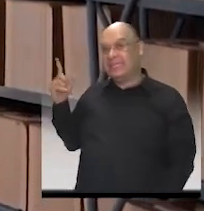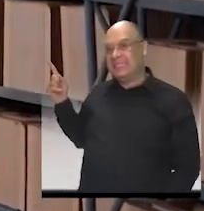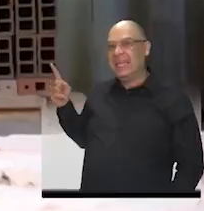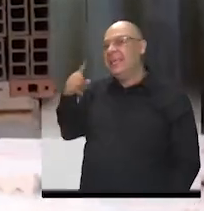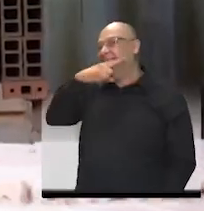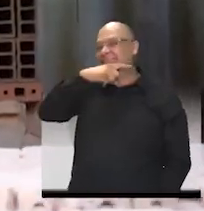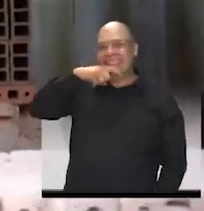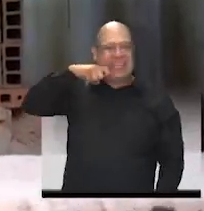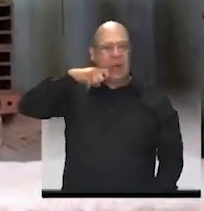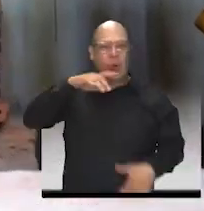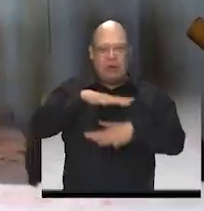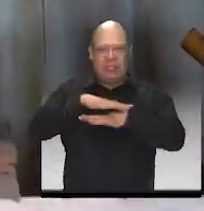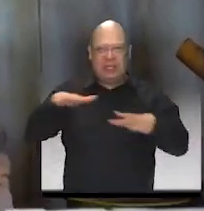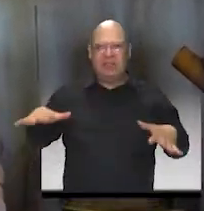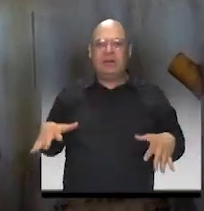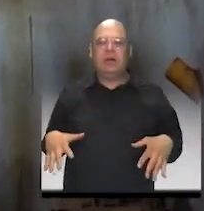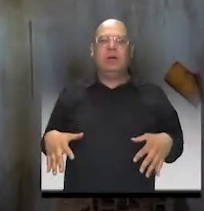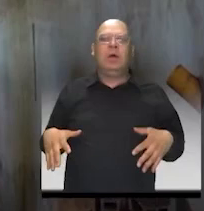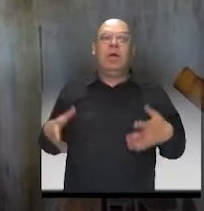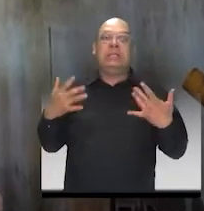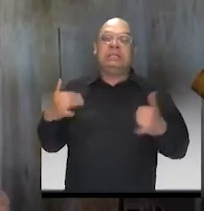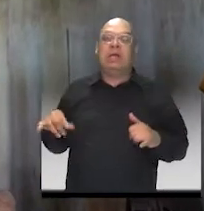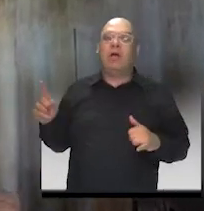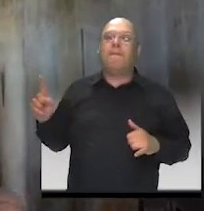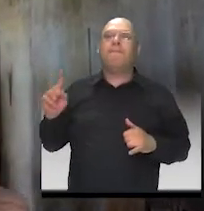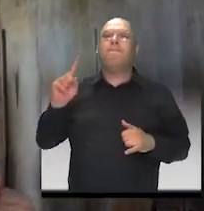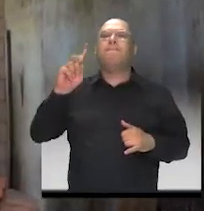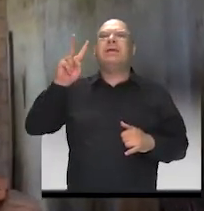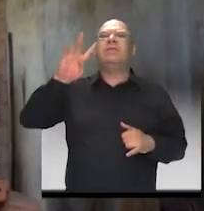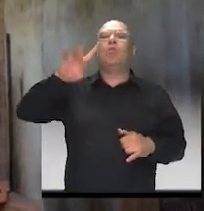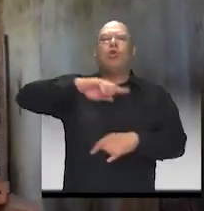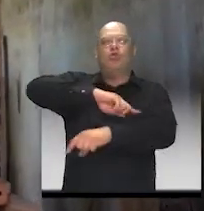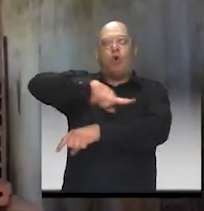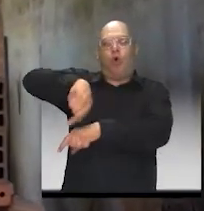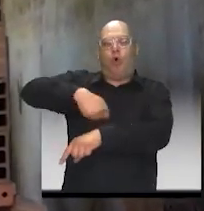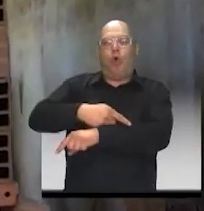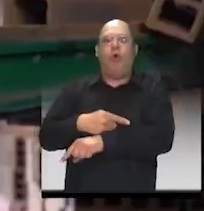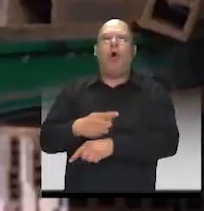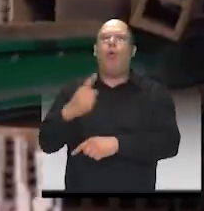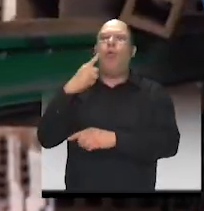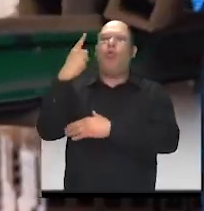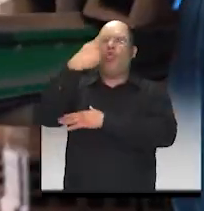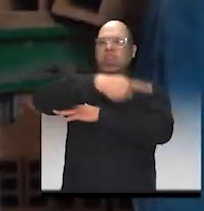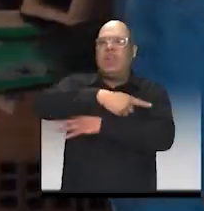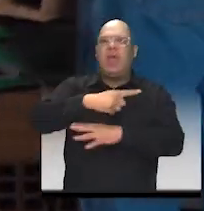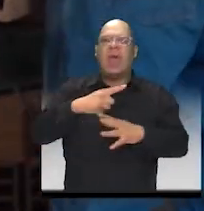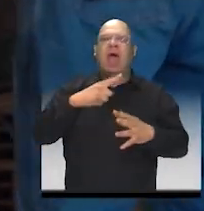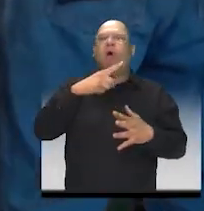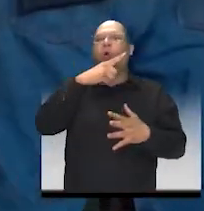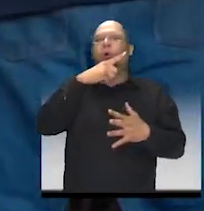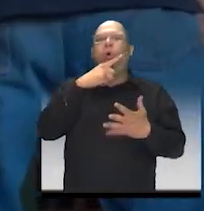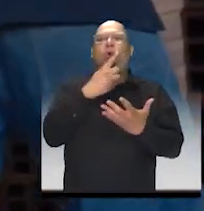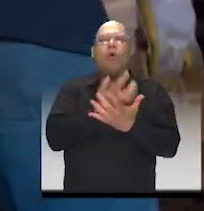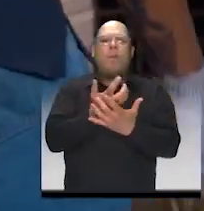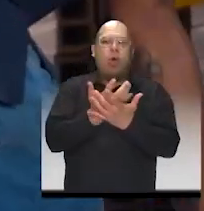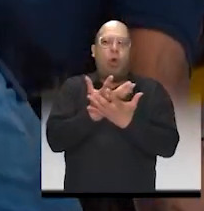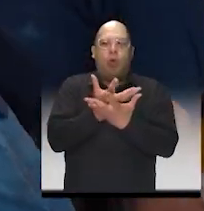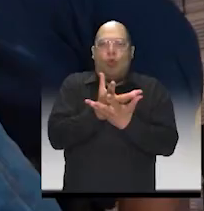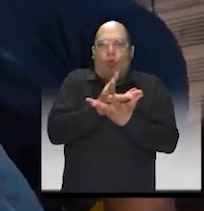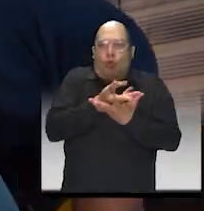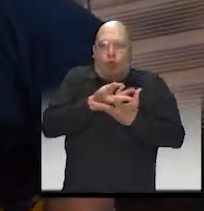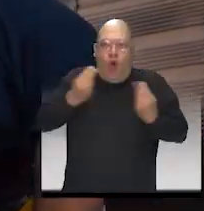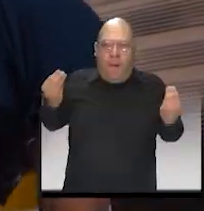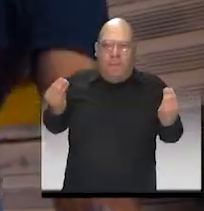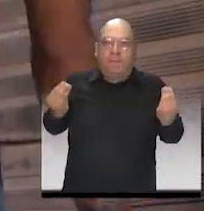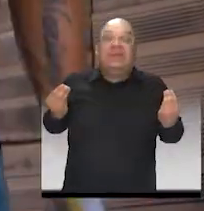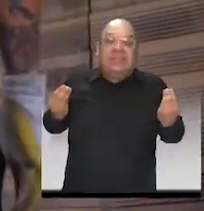secado, donde por 24 horas se le saca la humedad y luego pasa al